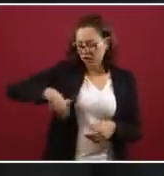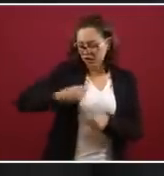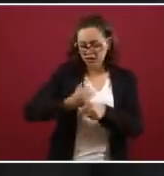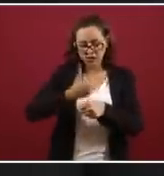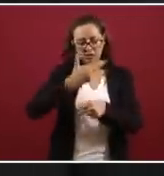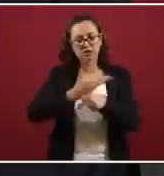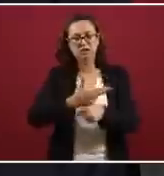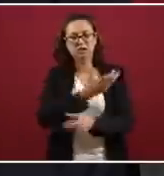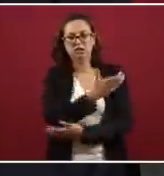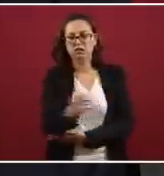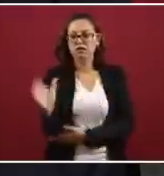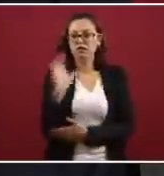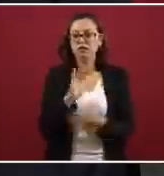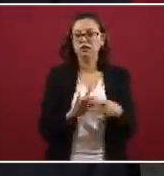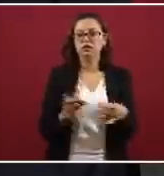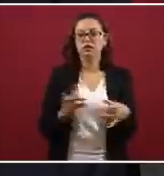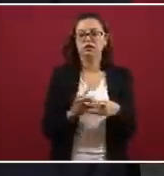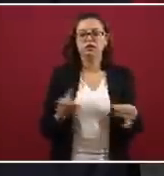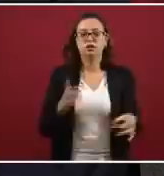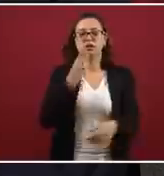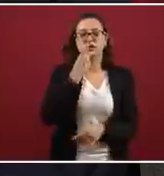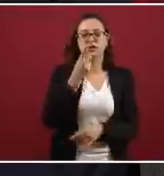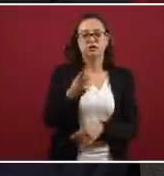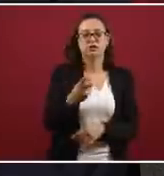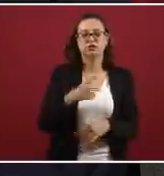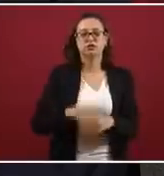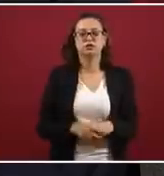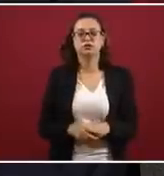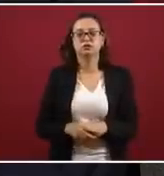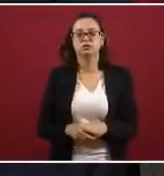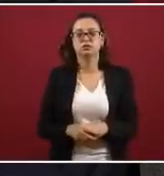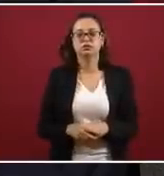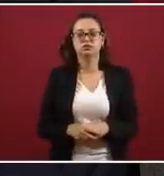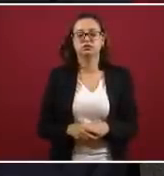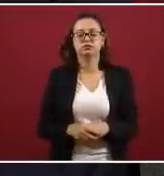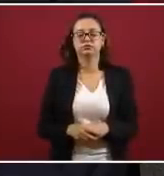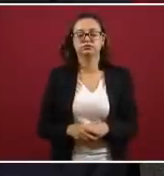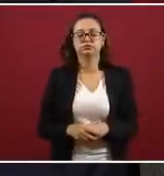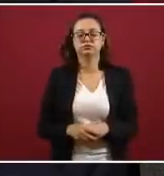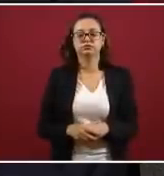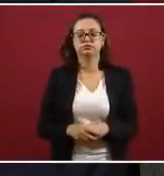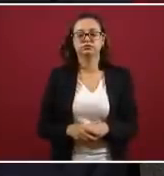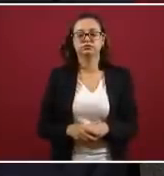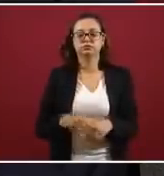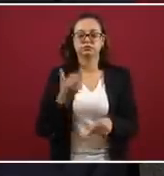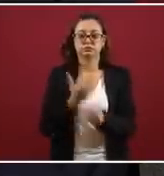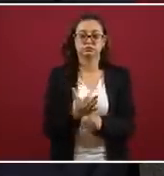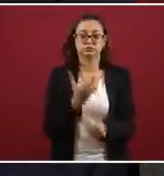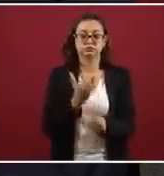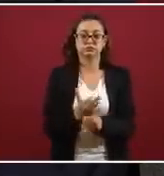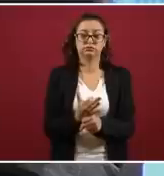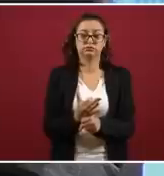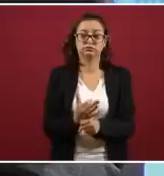de Agricultura, que don Víctor Villalobos, que tenemos ahorita